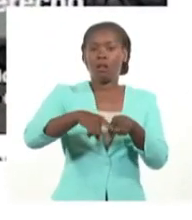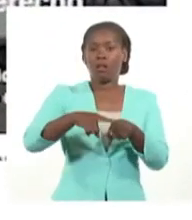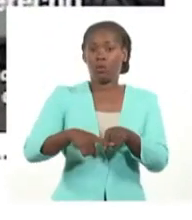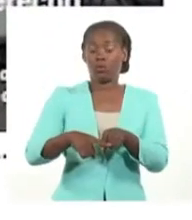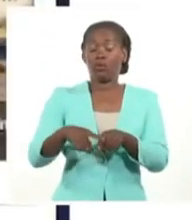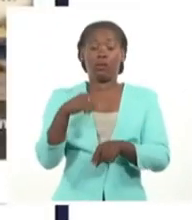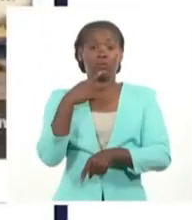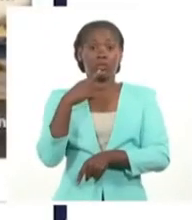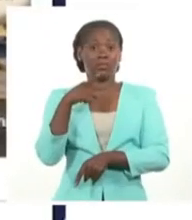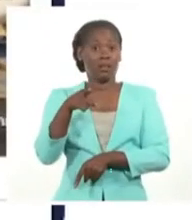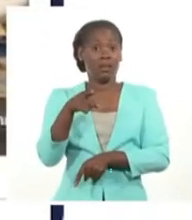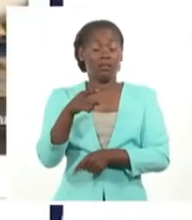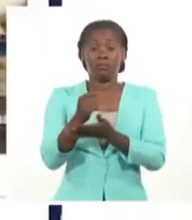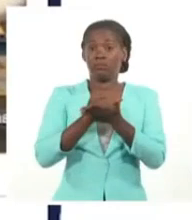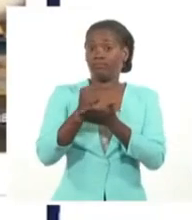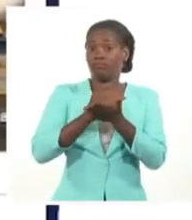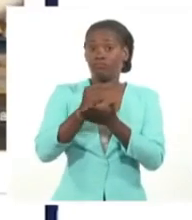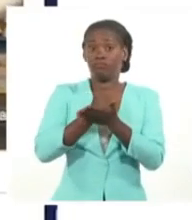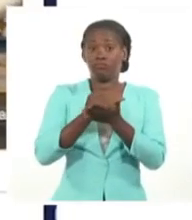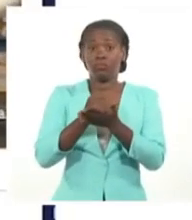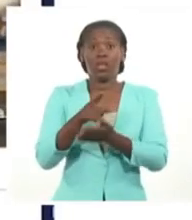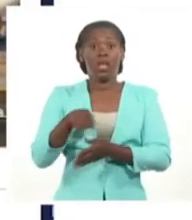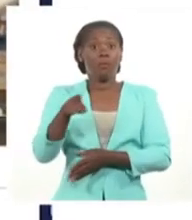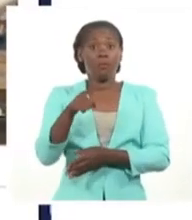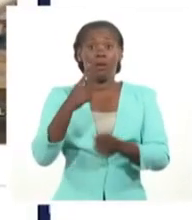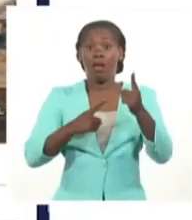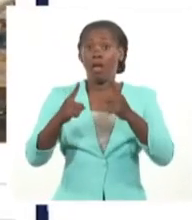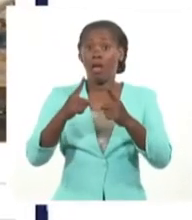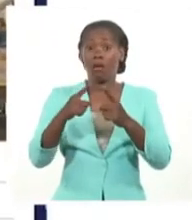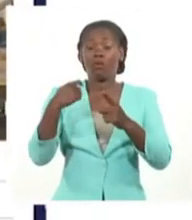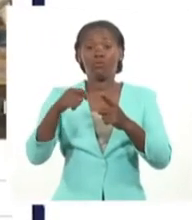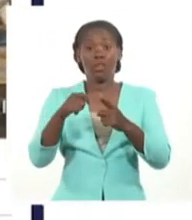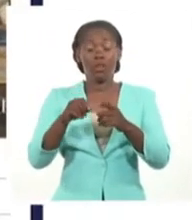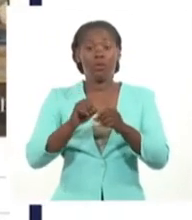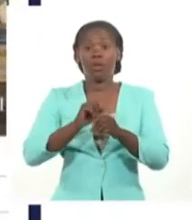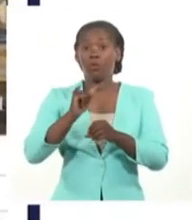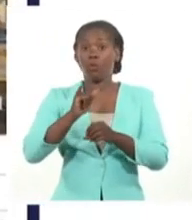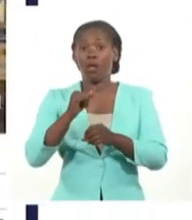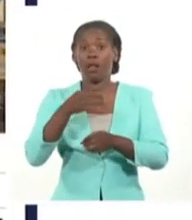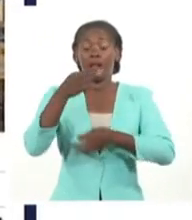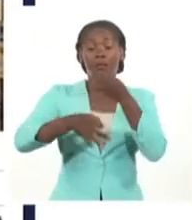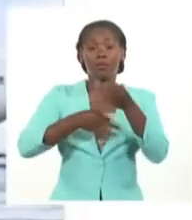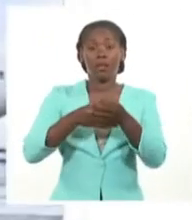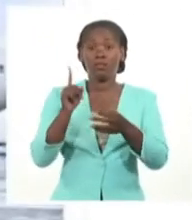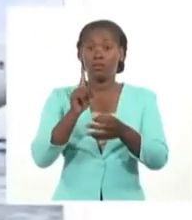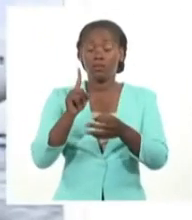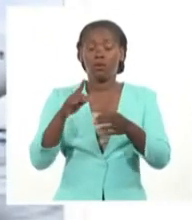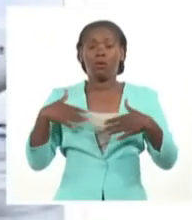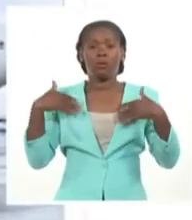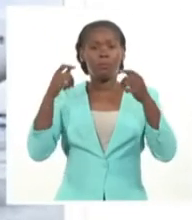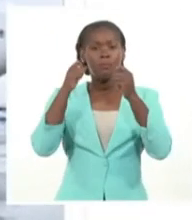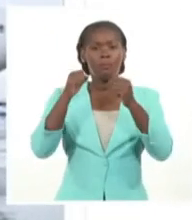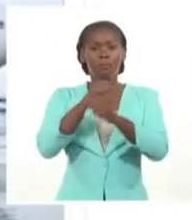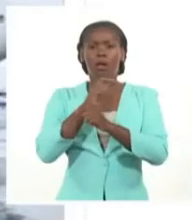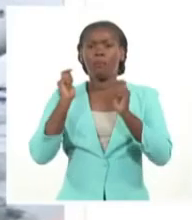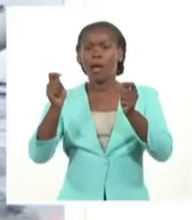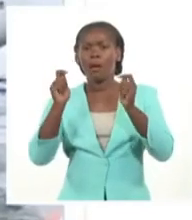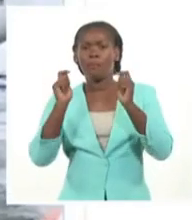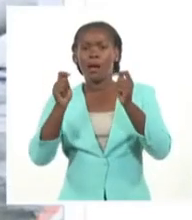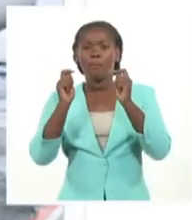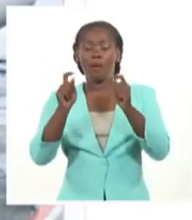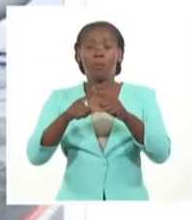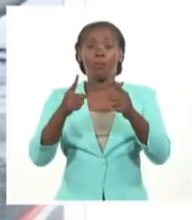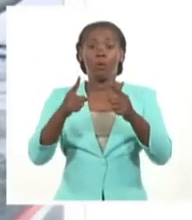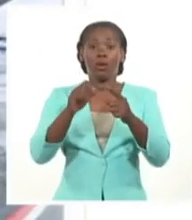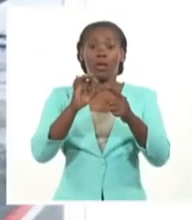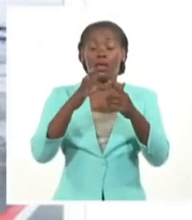que levantamos nuestras voces contra la política intervencionista imperial al referirse a la pretensión de Estados Unidos de